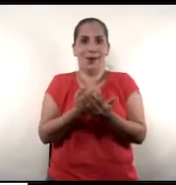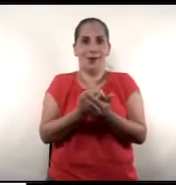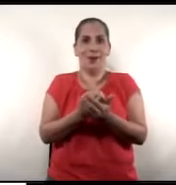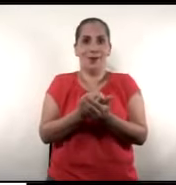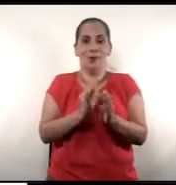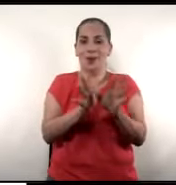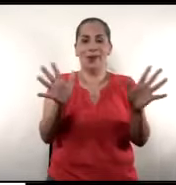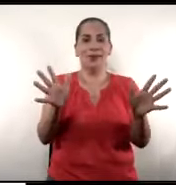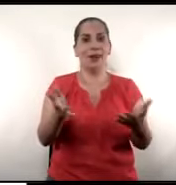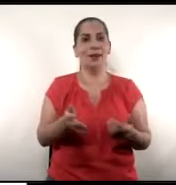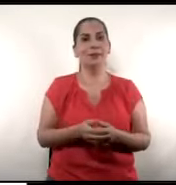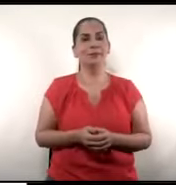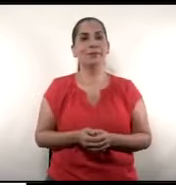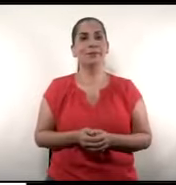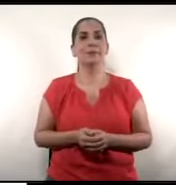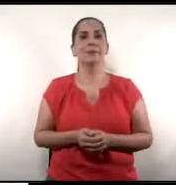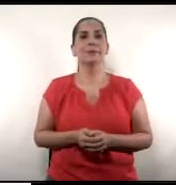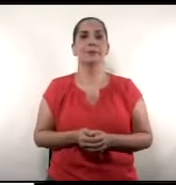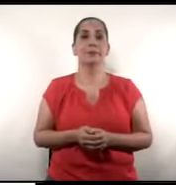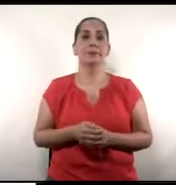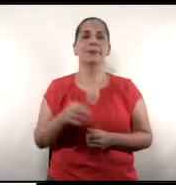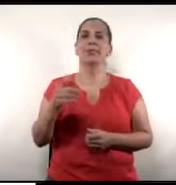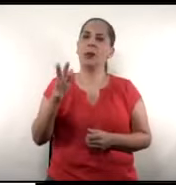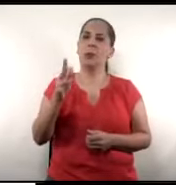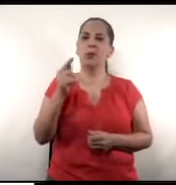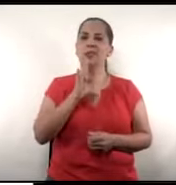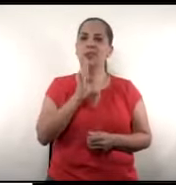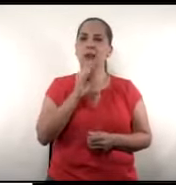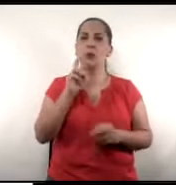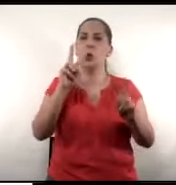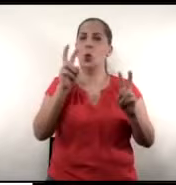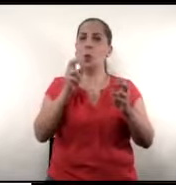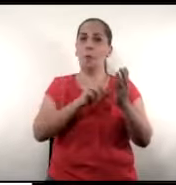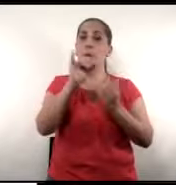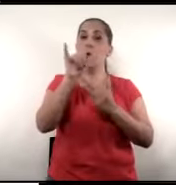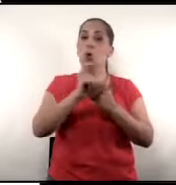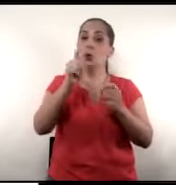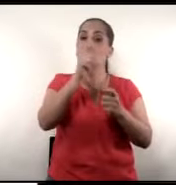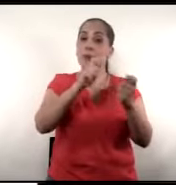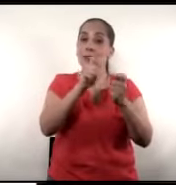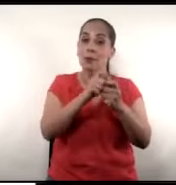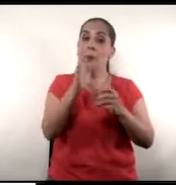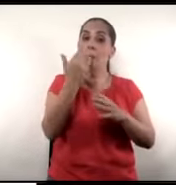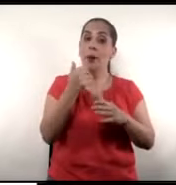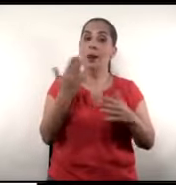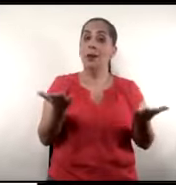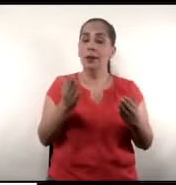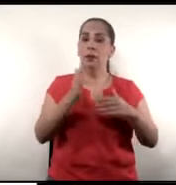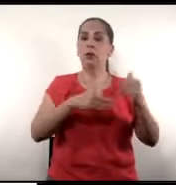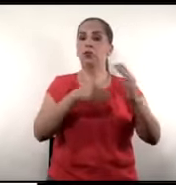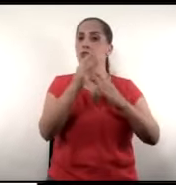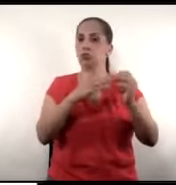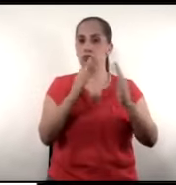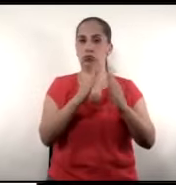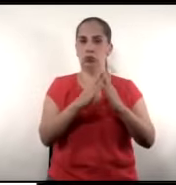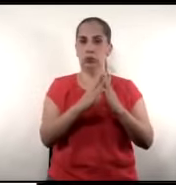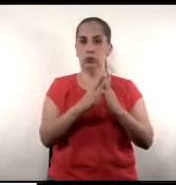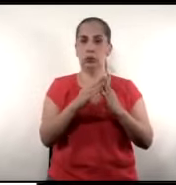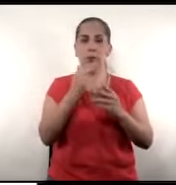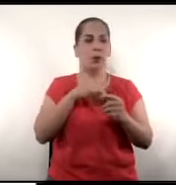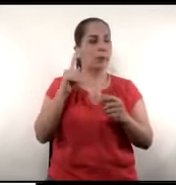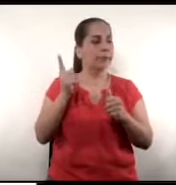a la economía en general. Eso estamos hablando de un proyecto específico para la construcción de vivienda. El principal obstáculo